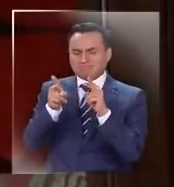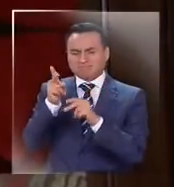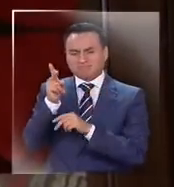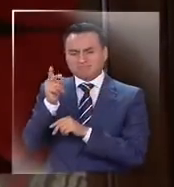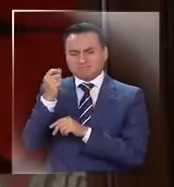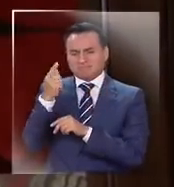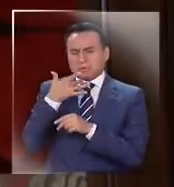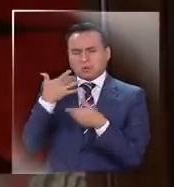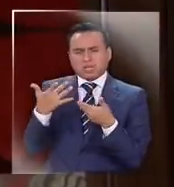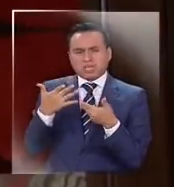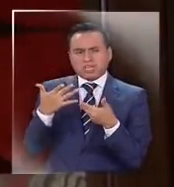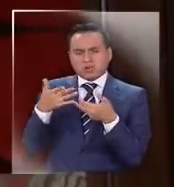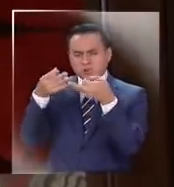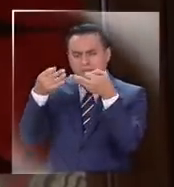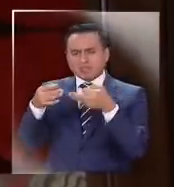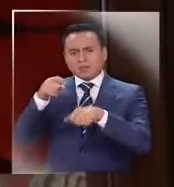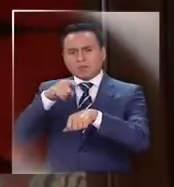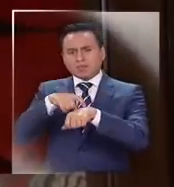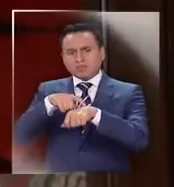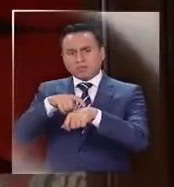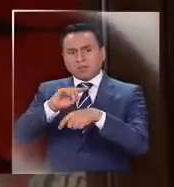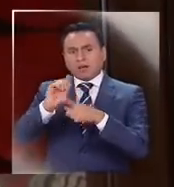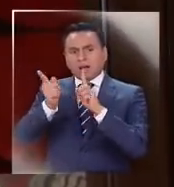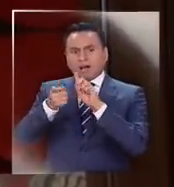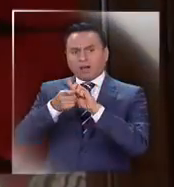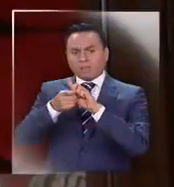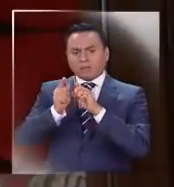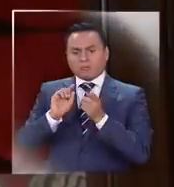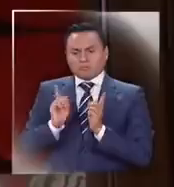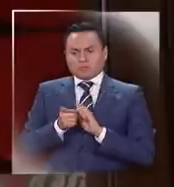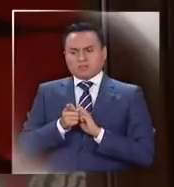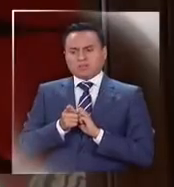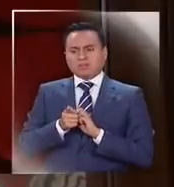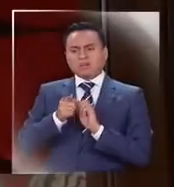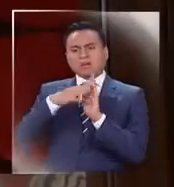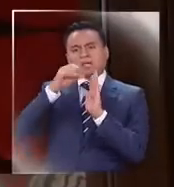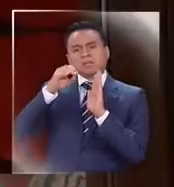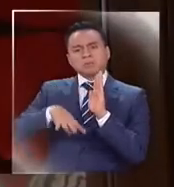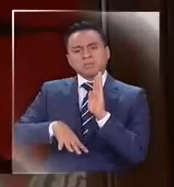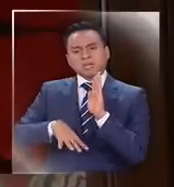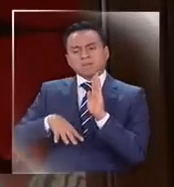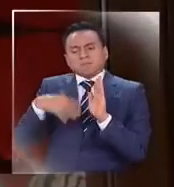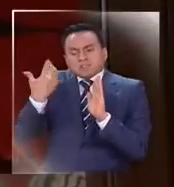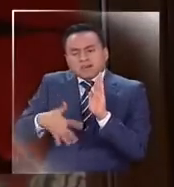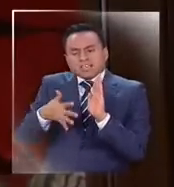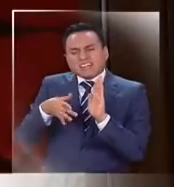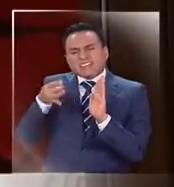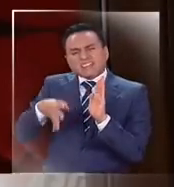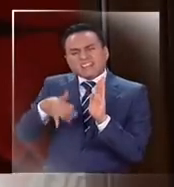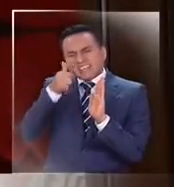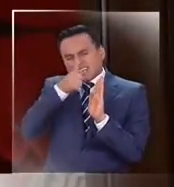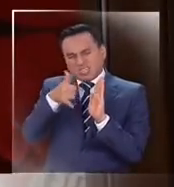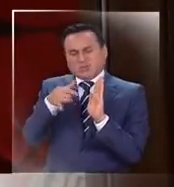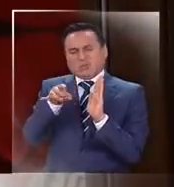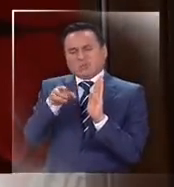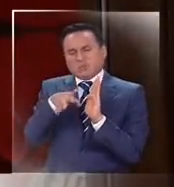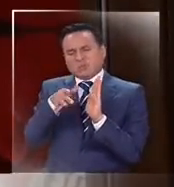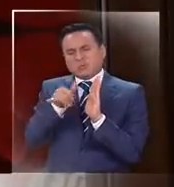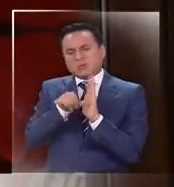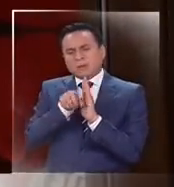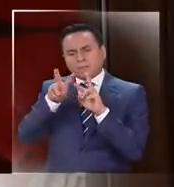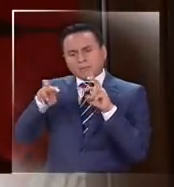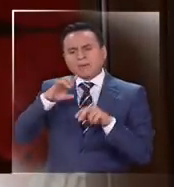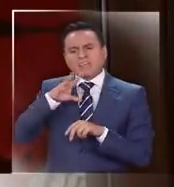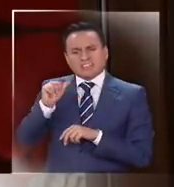entender por qué justamente en este momento se cambia radicalmente de postura y se elimina uno de los principales delitos que habían sido objeto de la investigación del